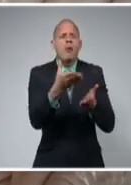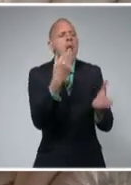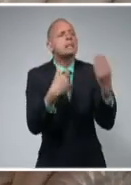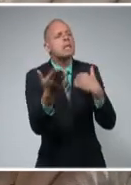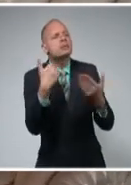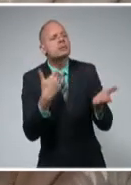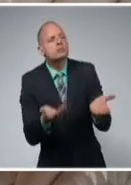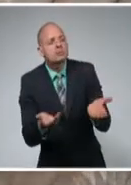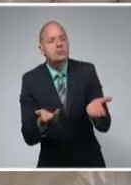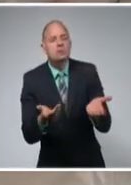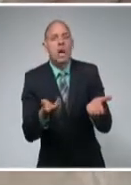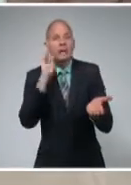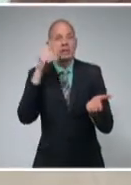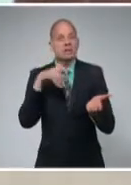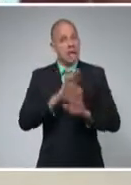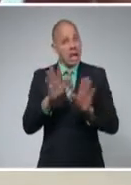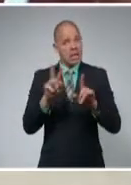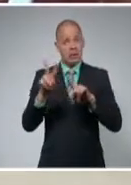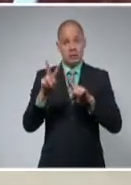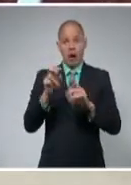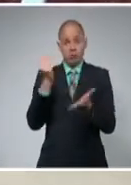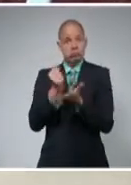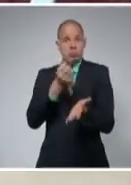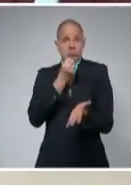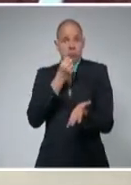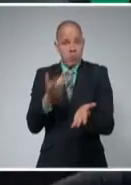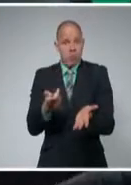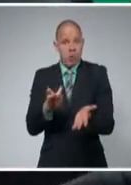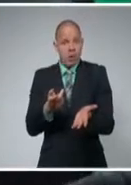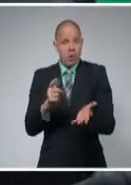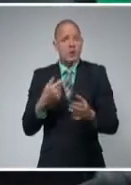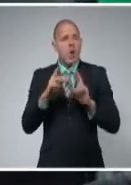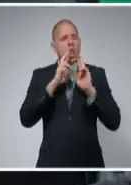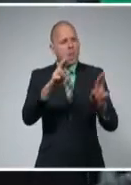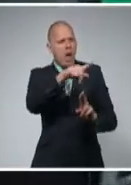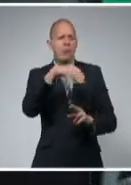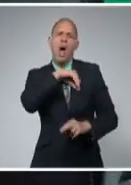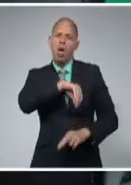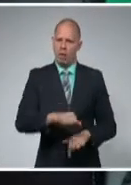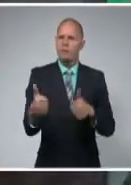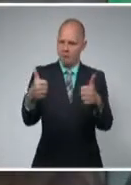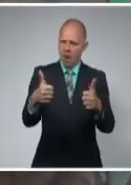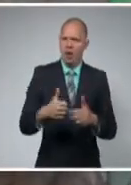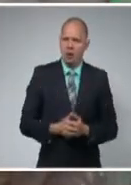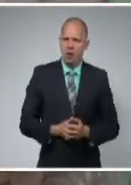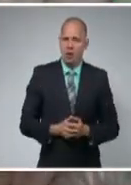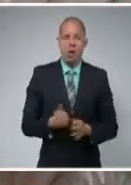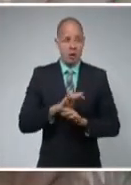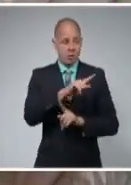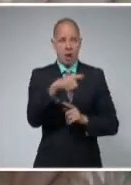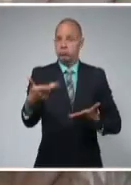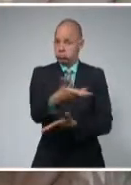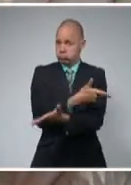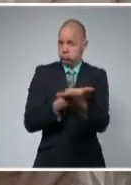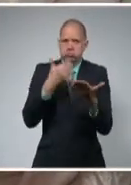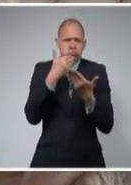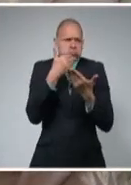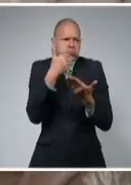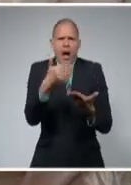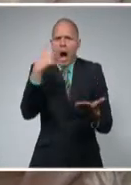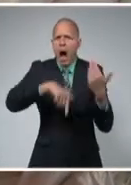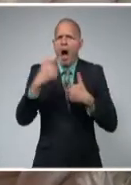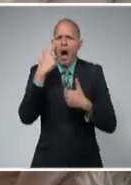es cubano, es oficial, como dicen, pues eso tiene que satisfacerte. Las personas han participado en el debate y se ha enriquecido, creo, que la cultura